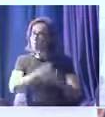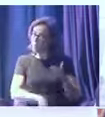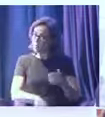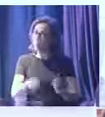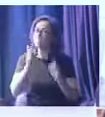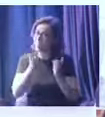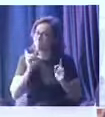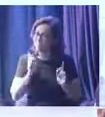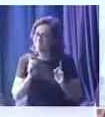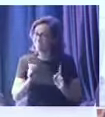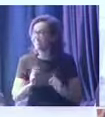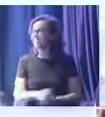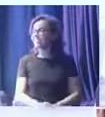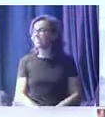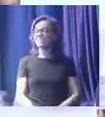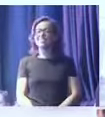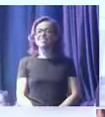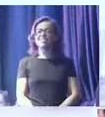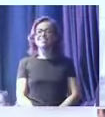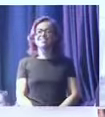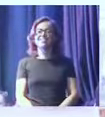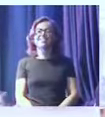multas.